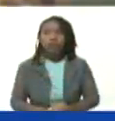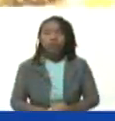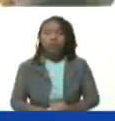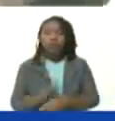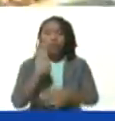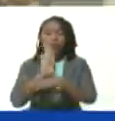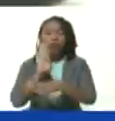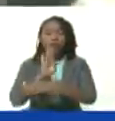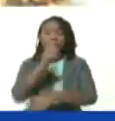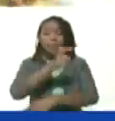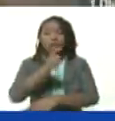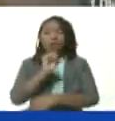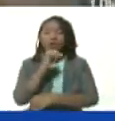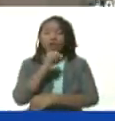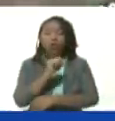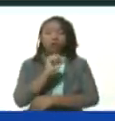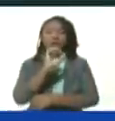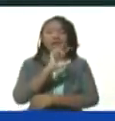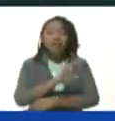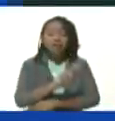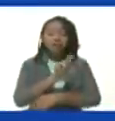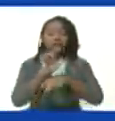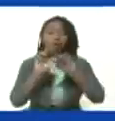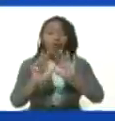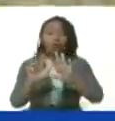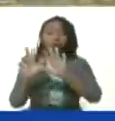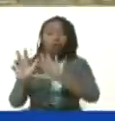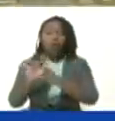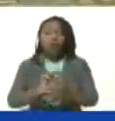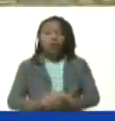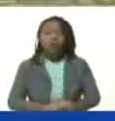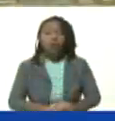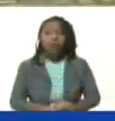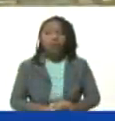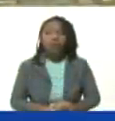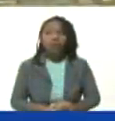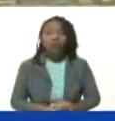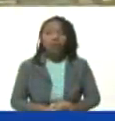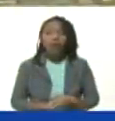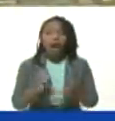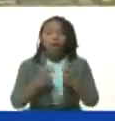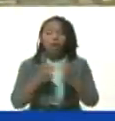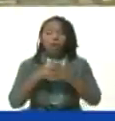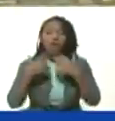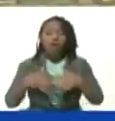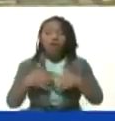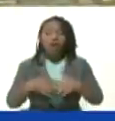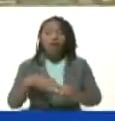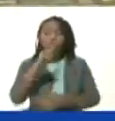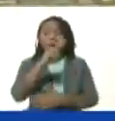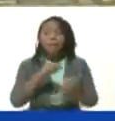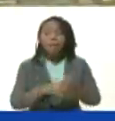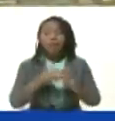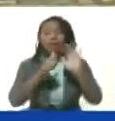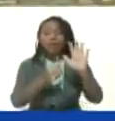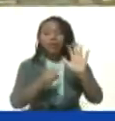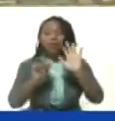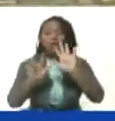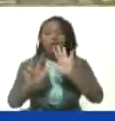Cuidando personas mayores, 388. En sector industrial,